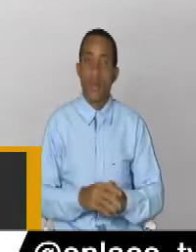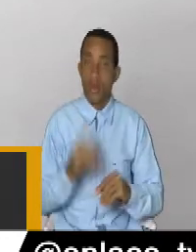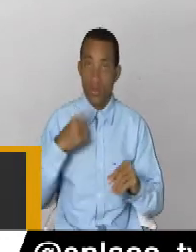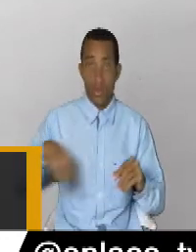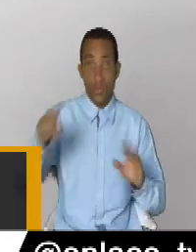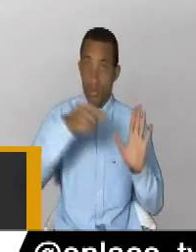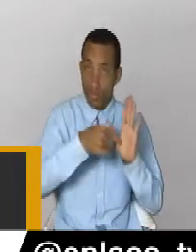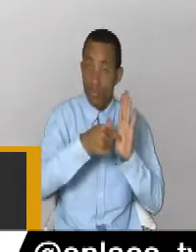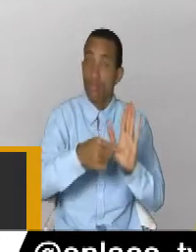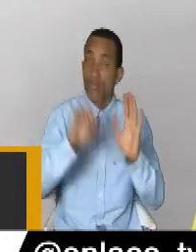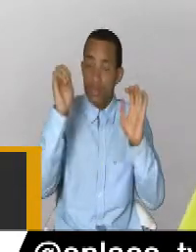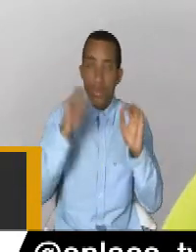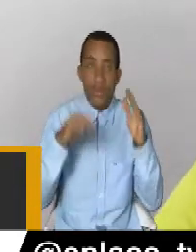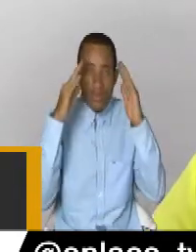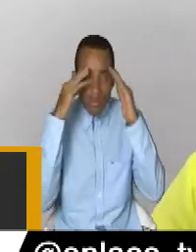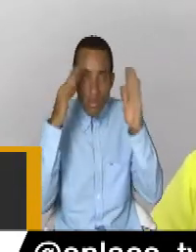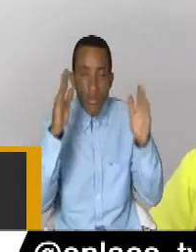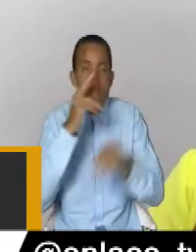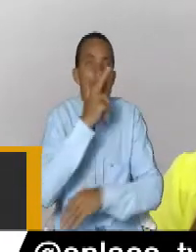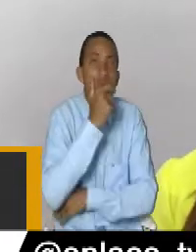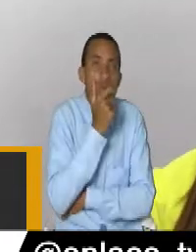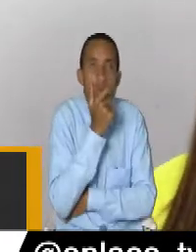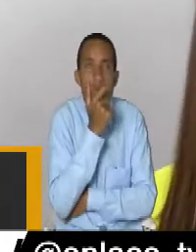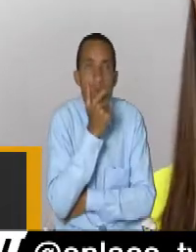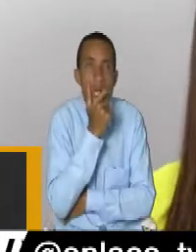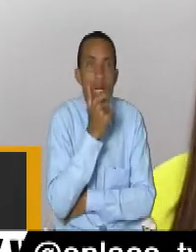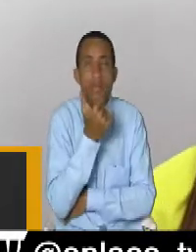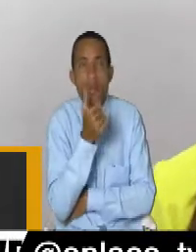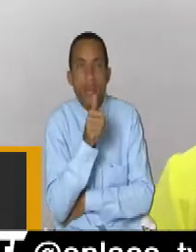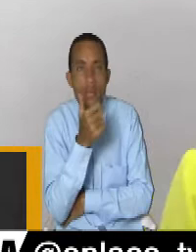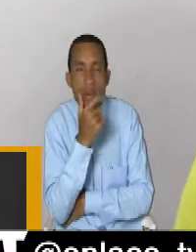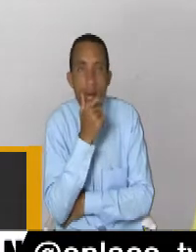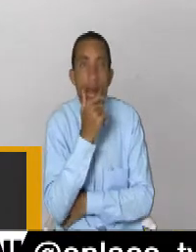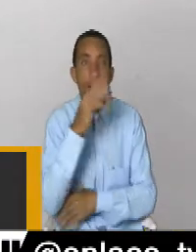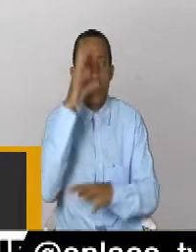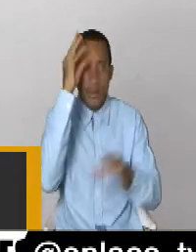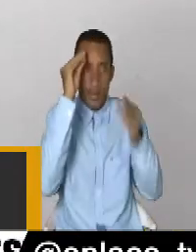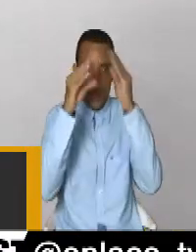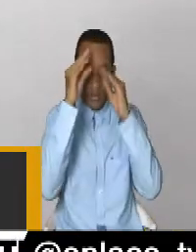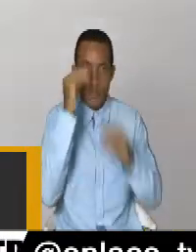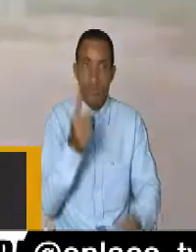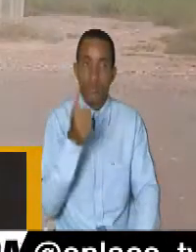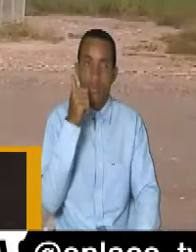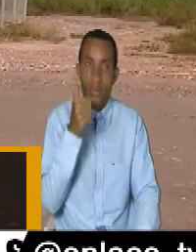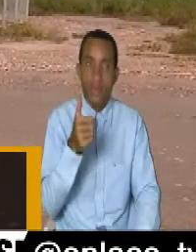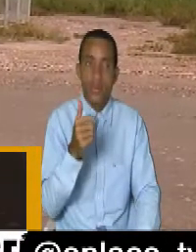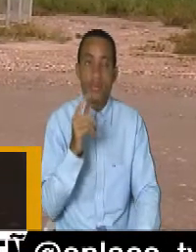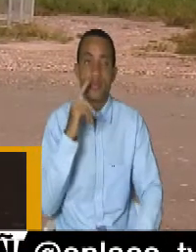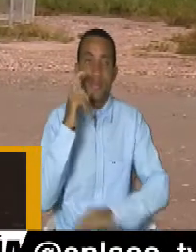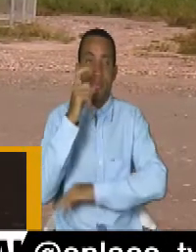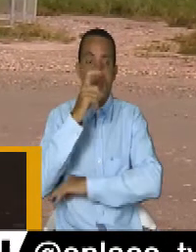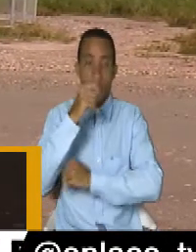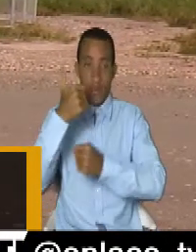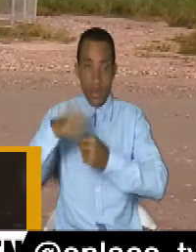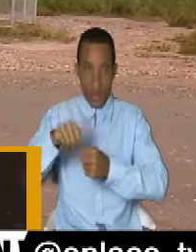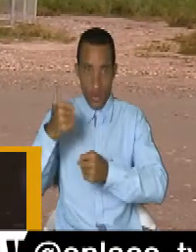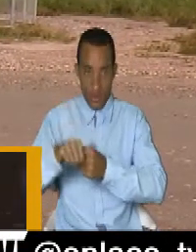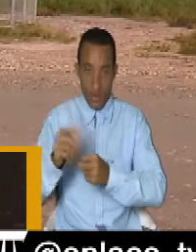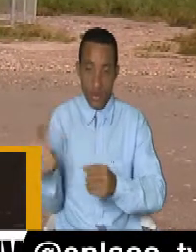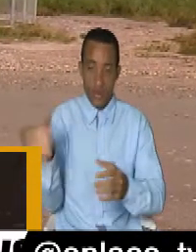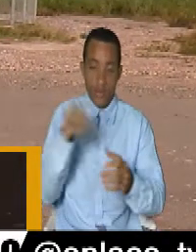de actores tan importantes como los convocantes, en este caso ACIPET, Ecopetrol y la Unión Sindical Obrera